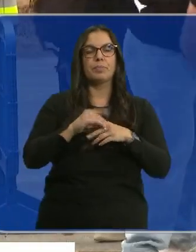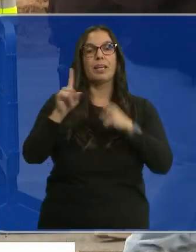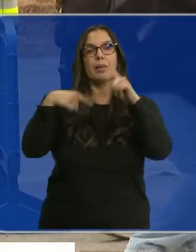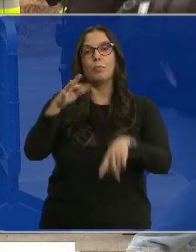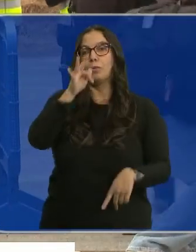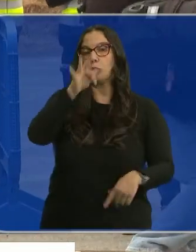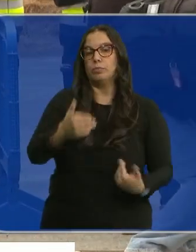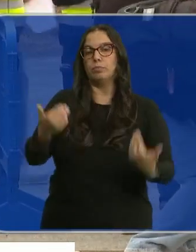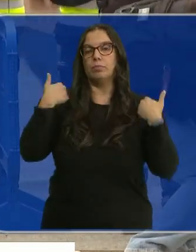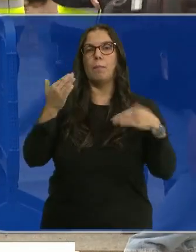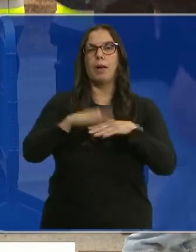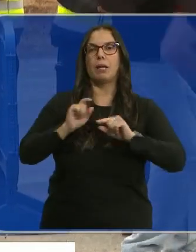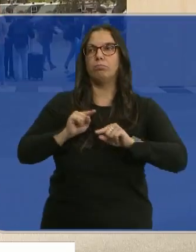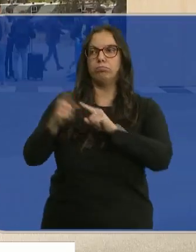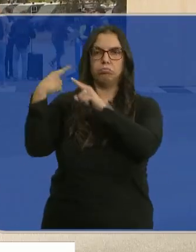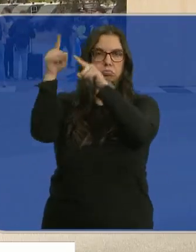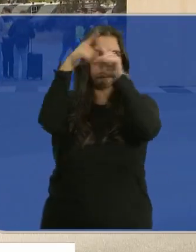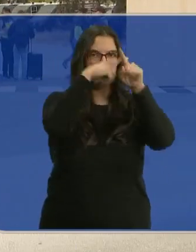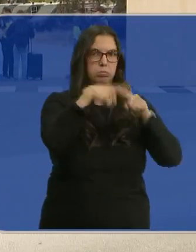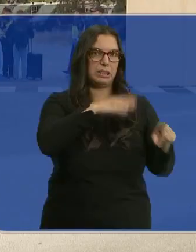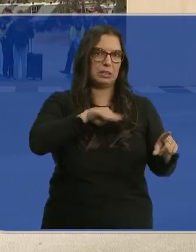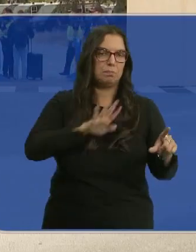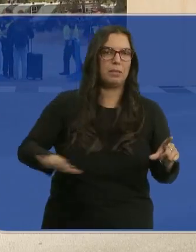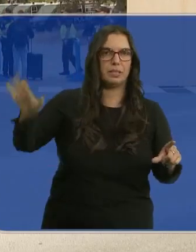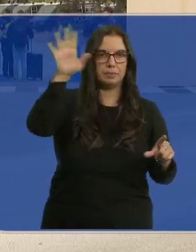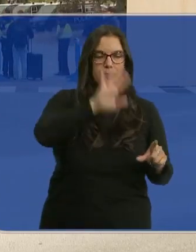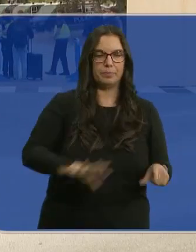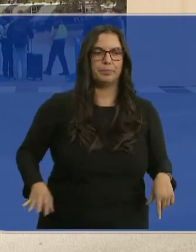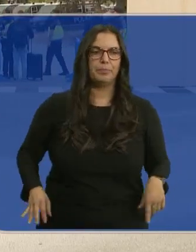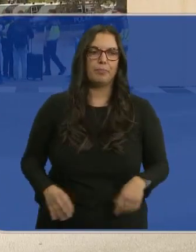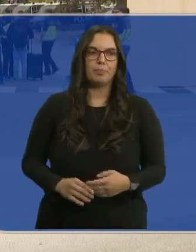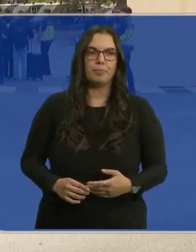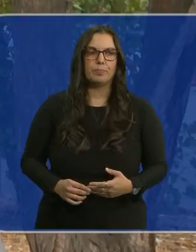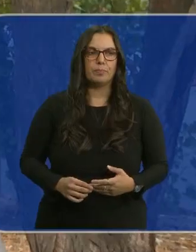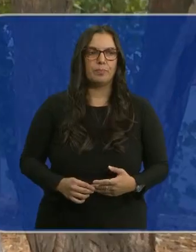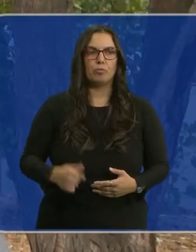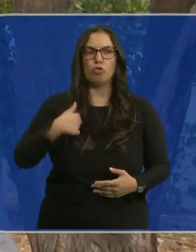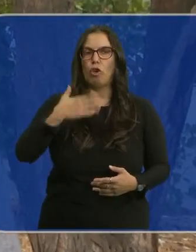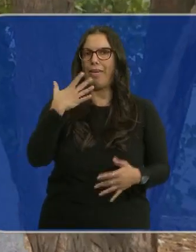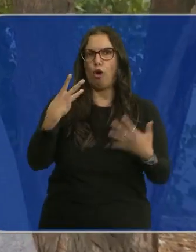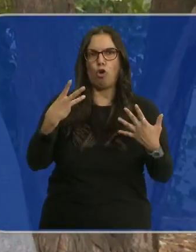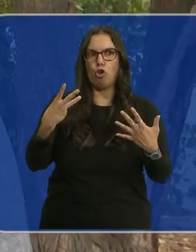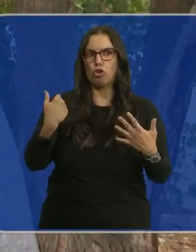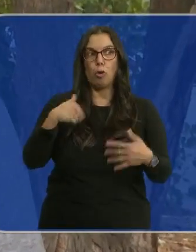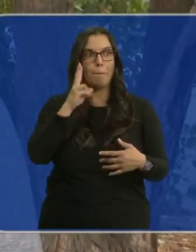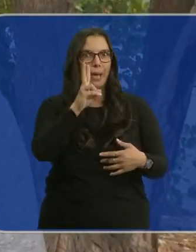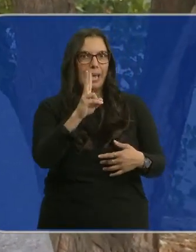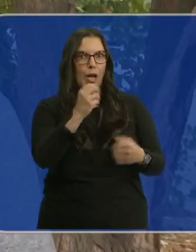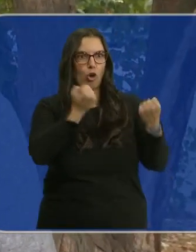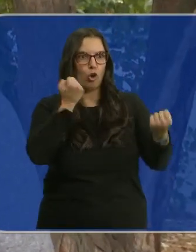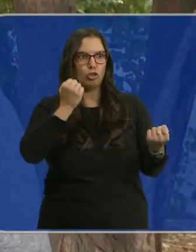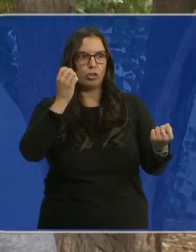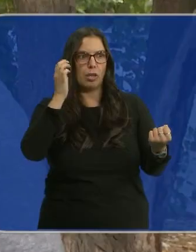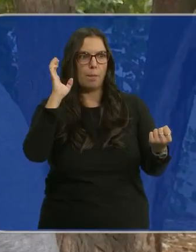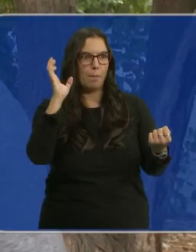después para distribuirse por sus respectivos destinos en todo el país. Desde que tenía 8 años, yo veía un coche